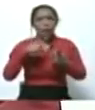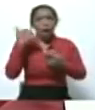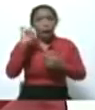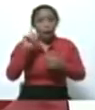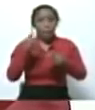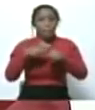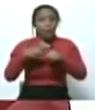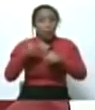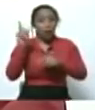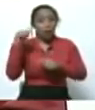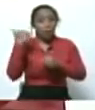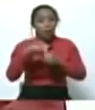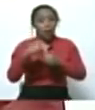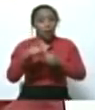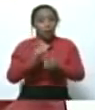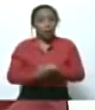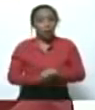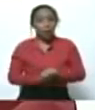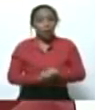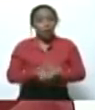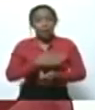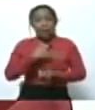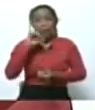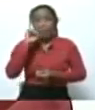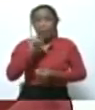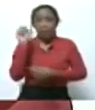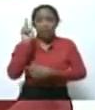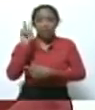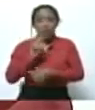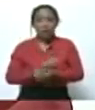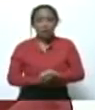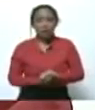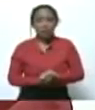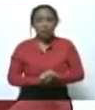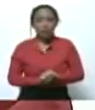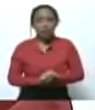primos ahí en Maracaibo. Quieren a Venezuela,